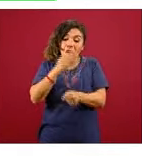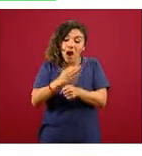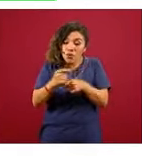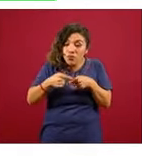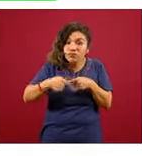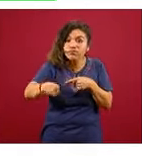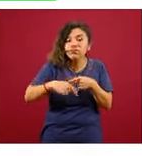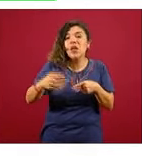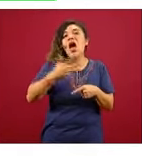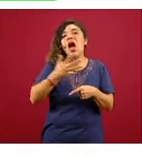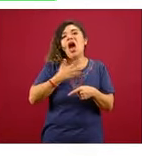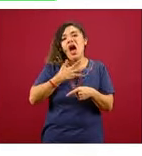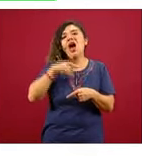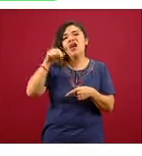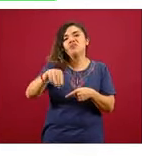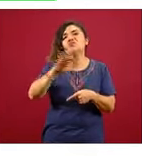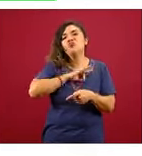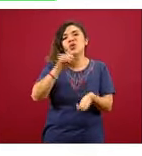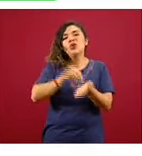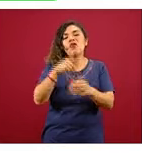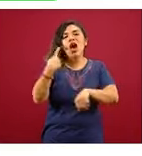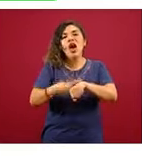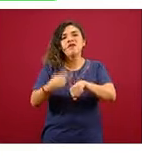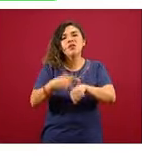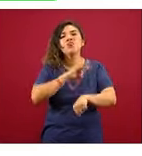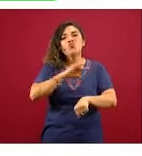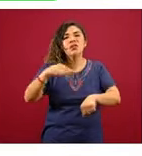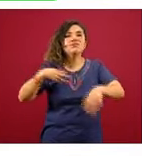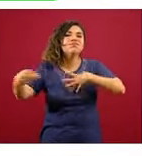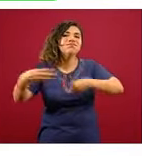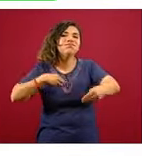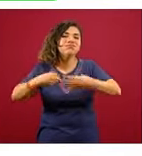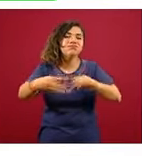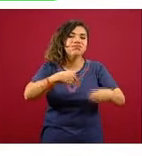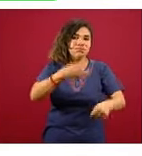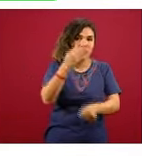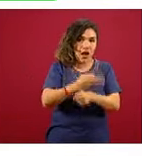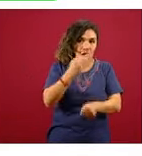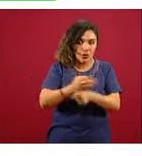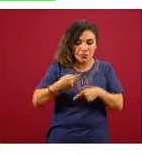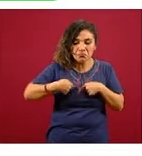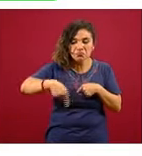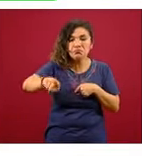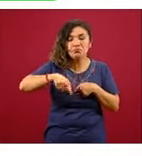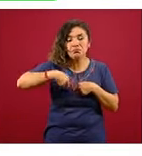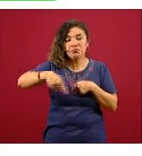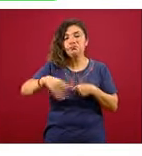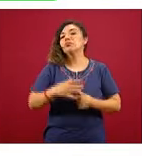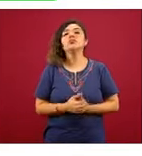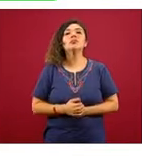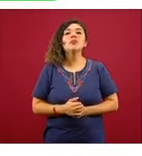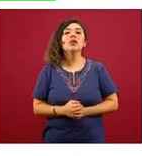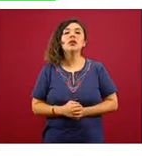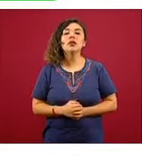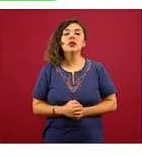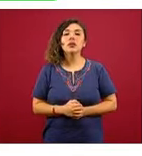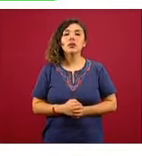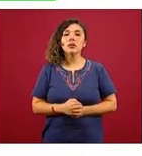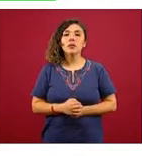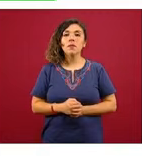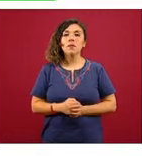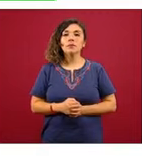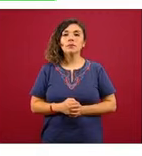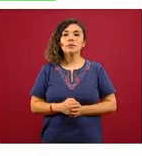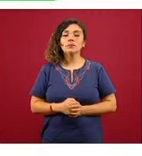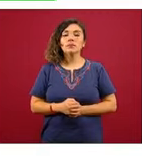momento pudieran representar o representan el motor de la epidemia, es decir, de donde todavía pueden generarse nuevos